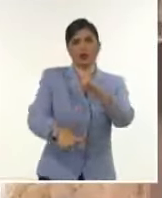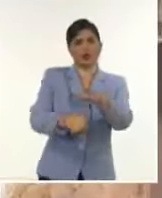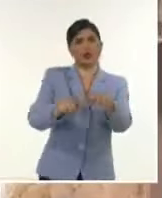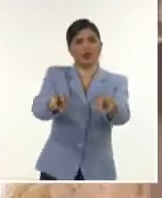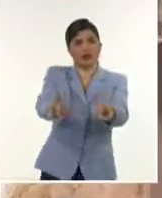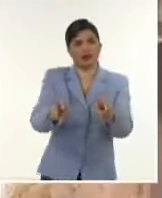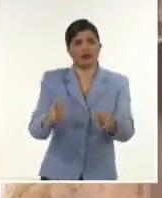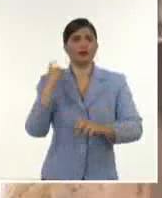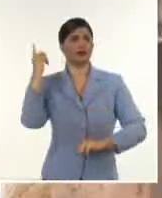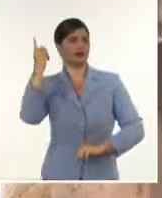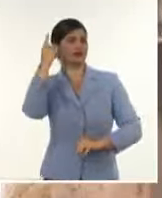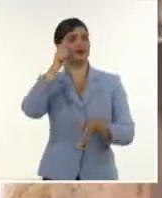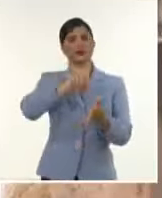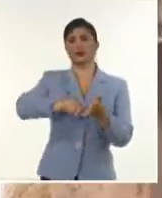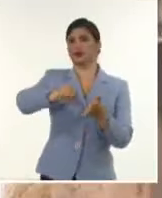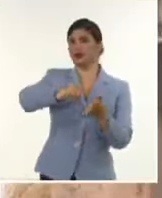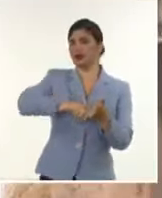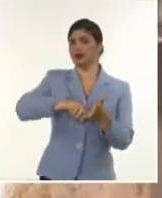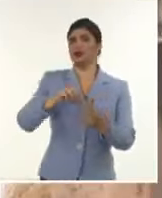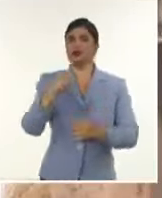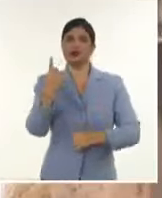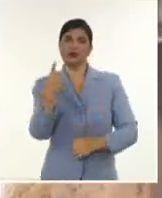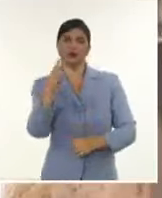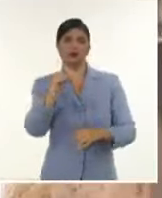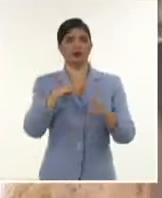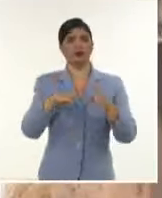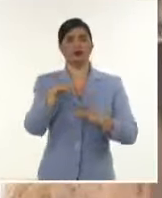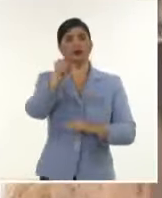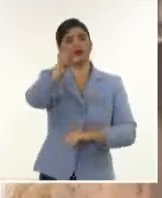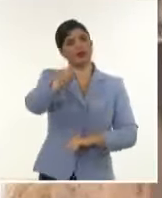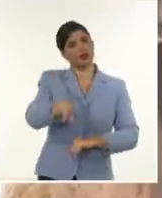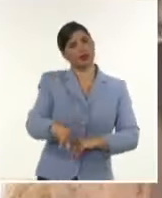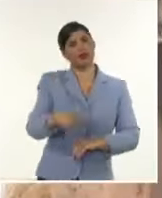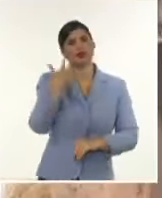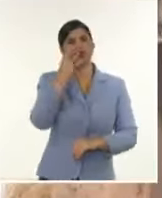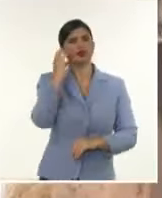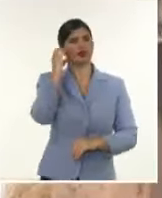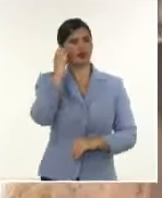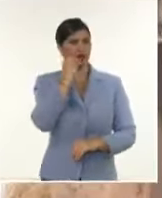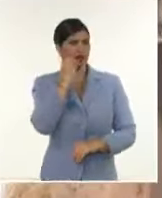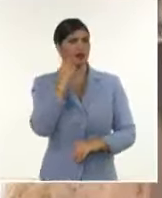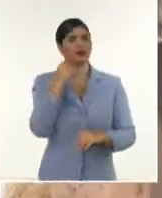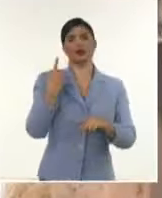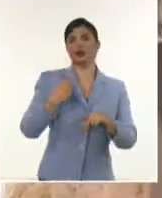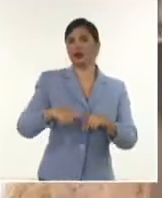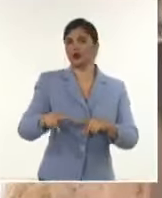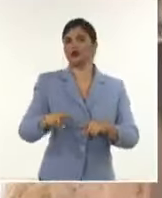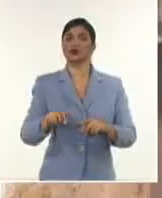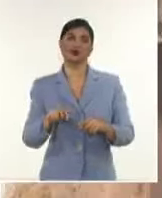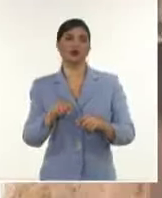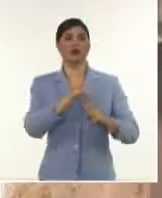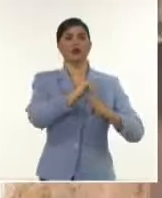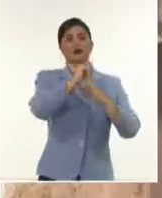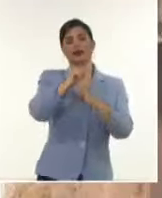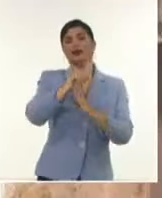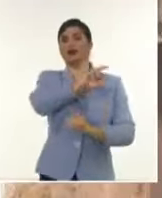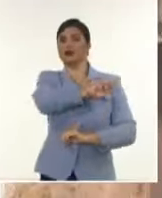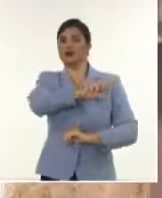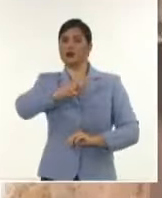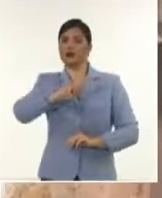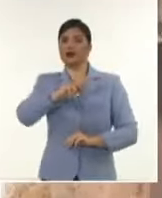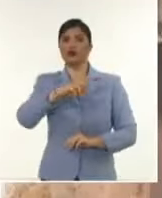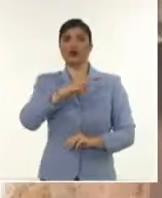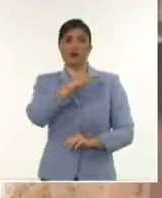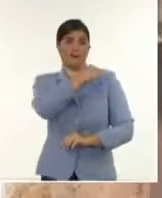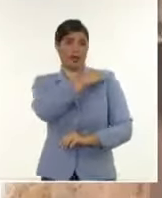el secretario de organización del Comité Central, también de manera especial estuvo acompañando a los jóvenes el comandante del Ejército Rebelde José Ramón Machado Ventura